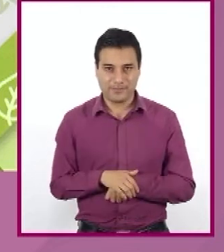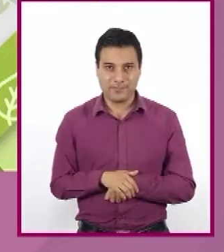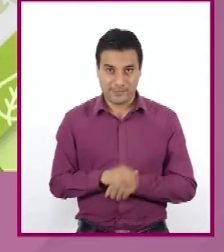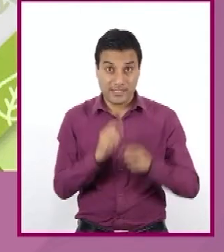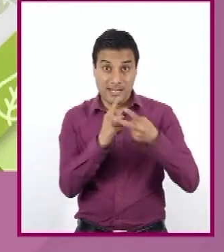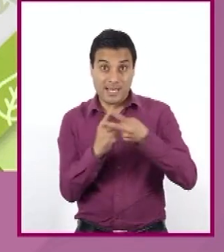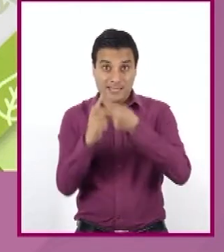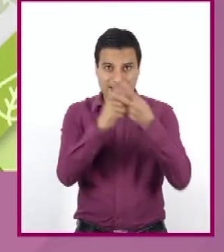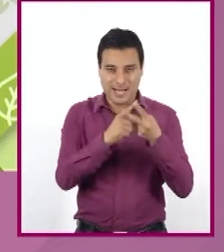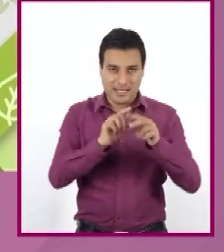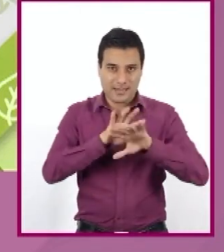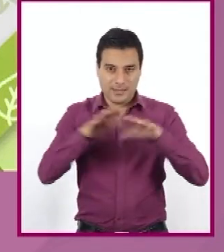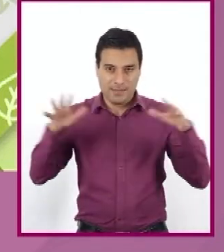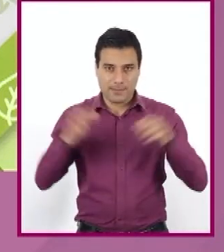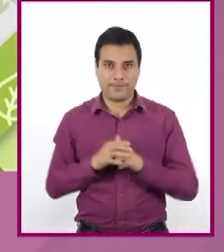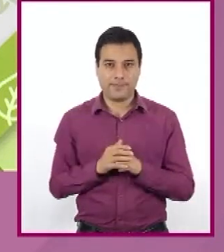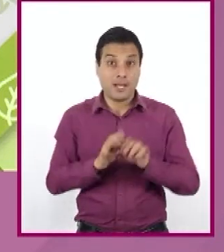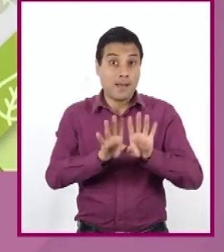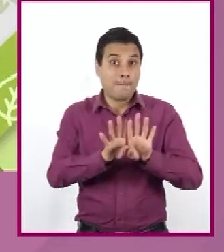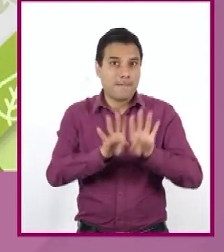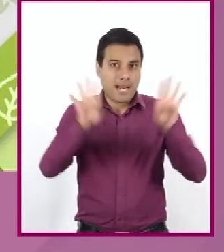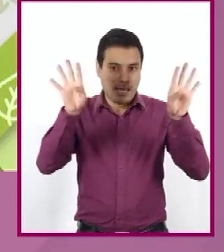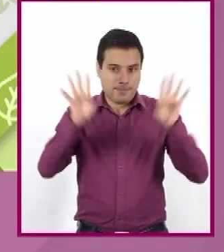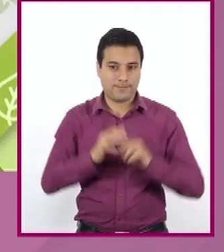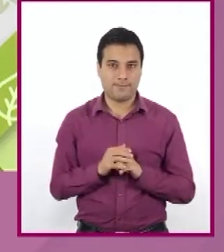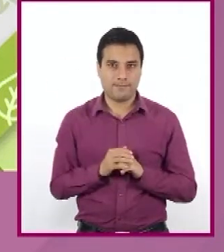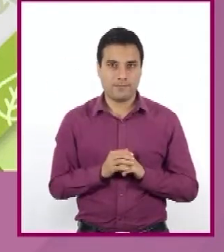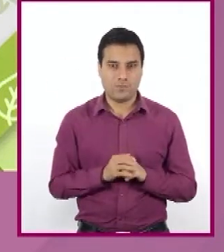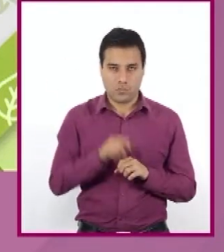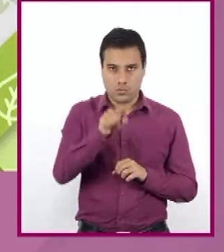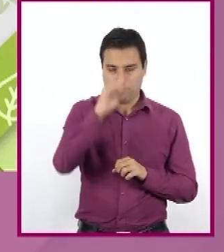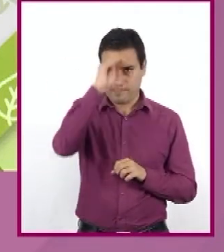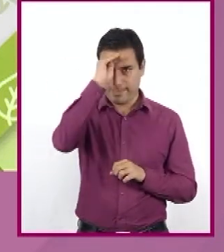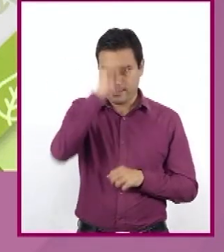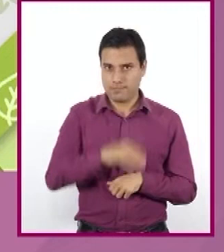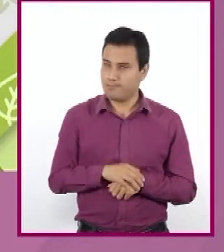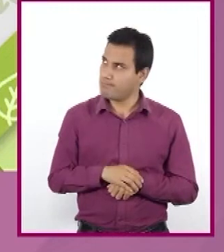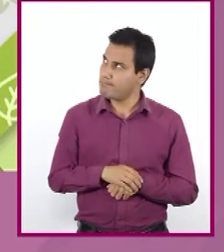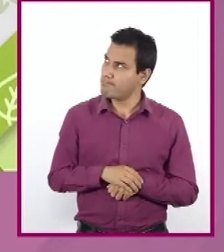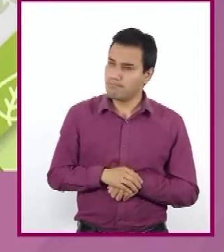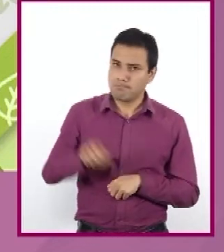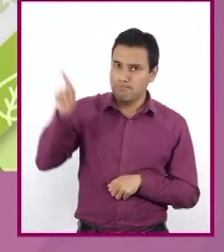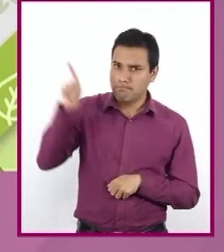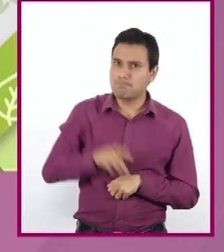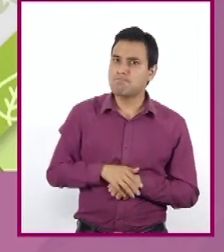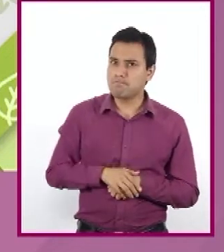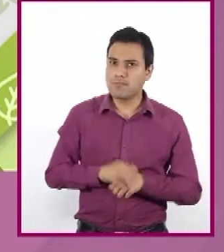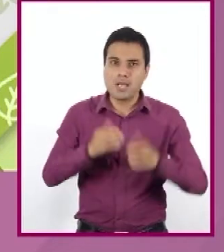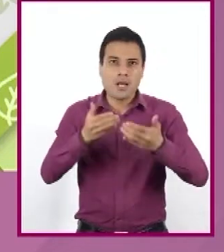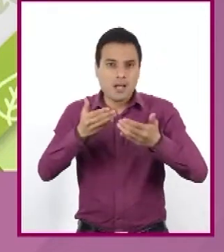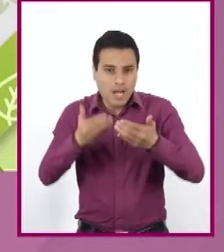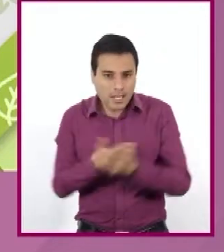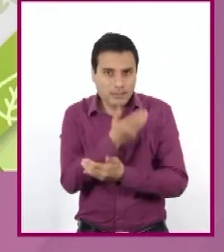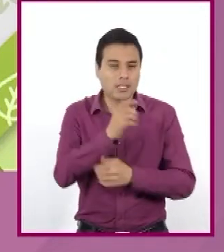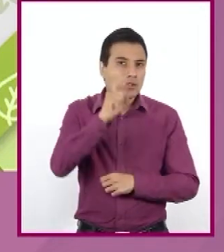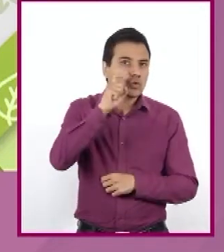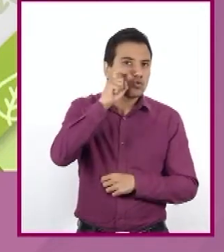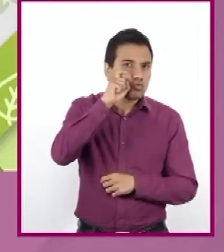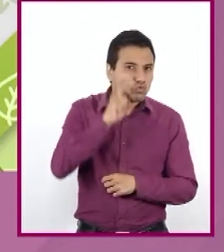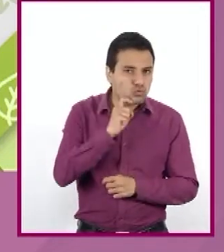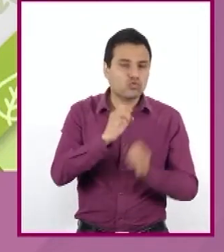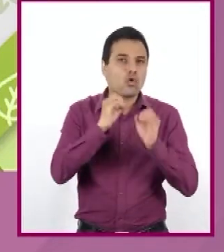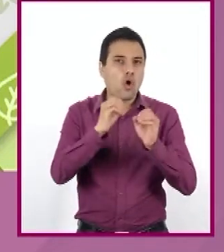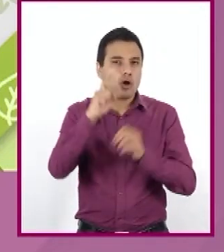mar y un maguey. Reflexionen un momento y traten de deducir qué tipo de reproducción